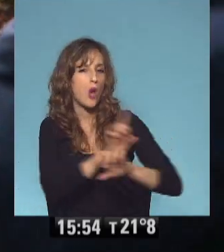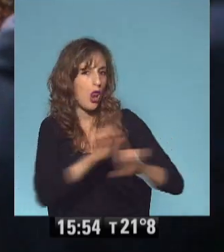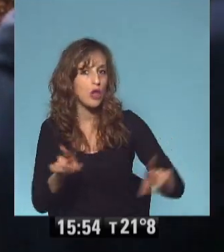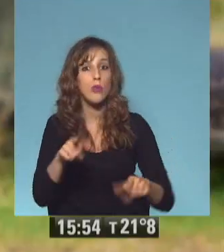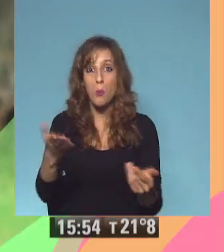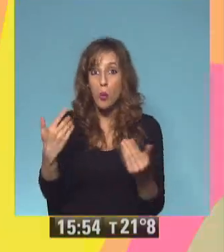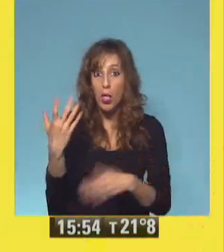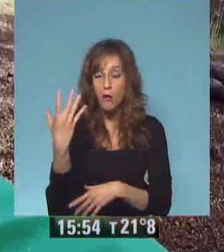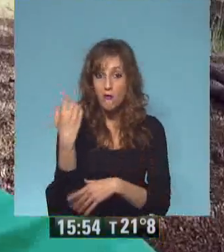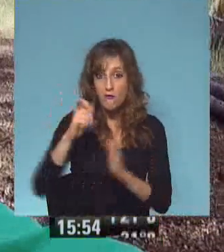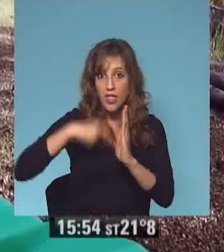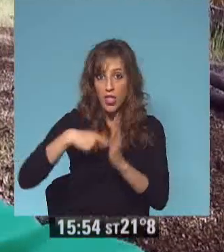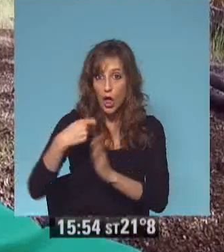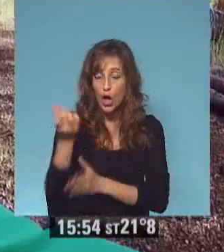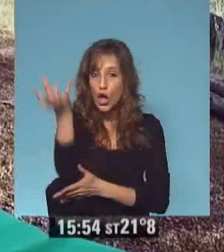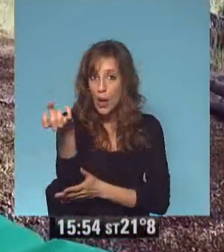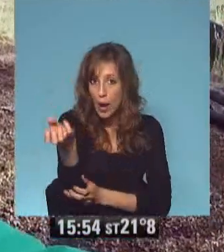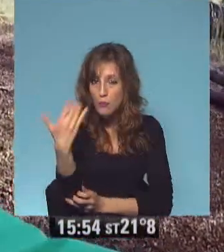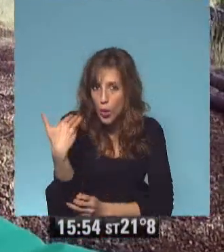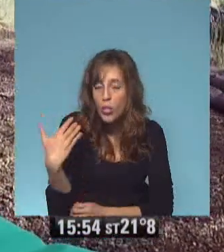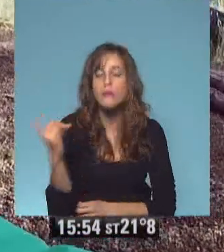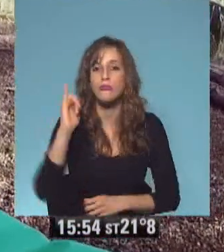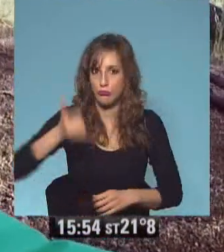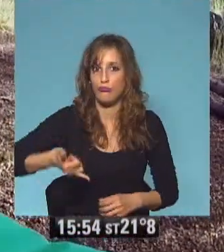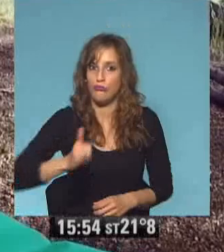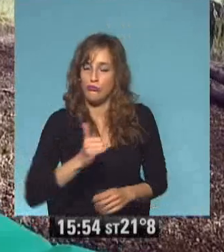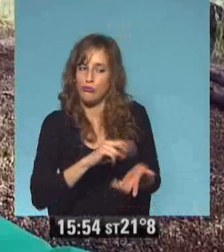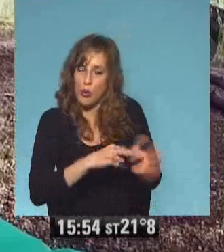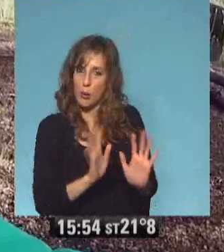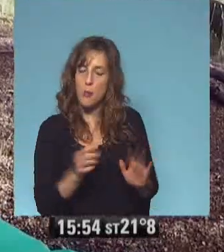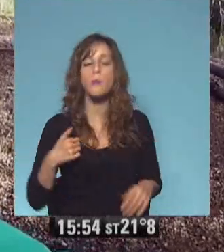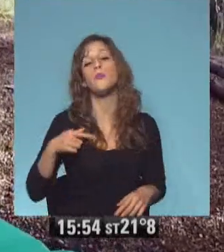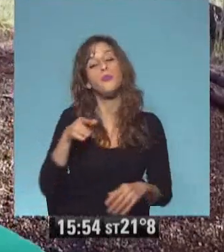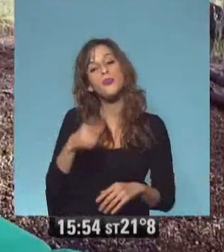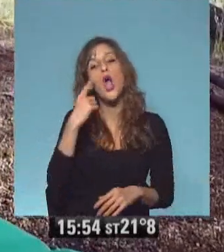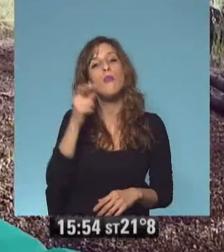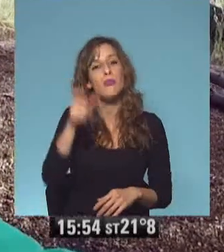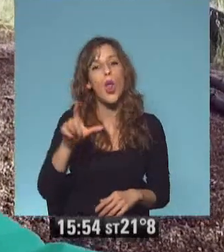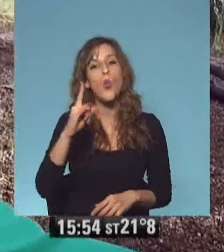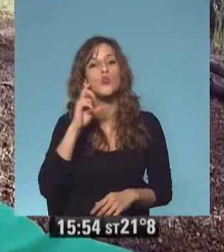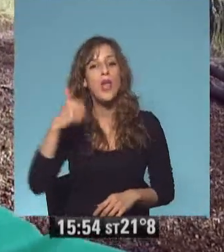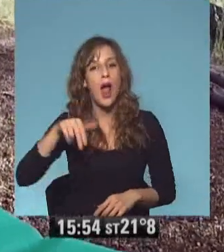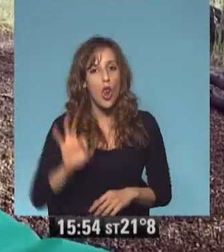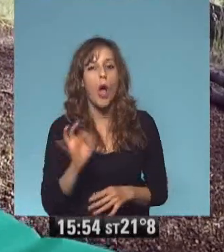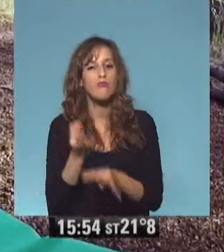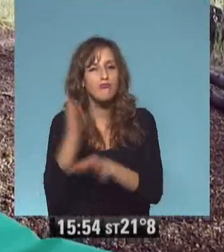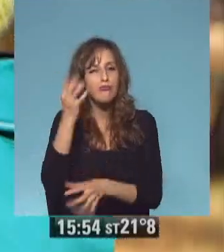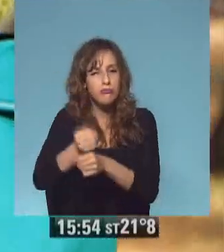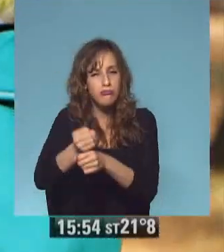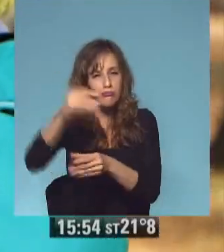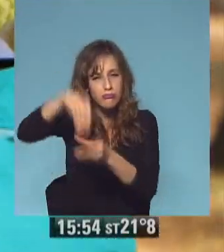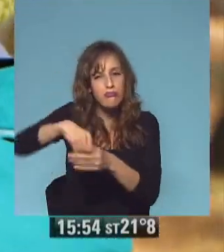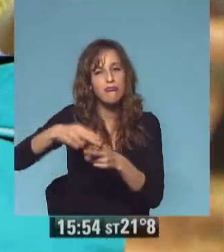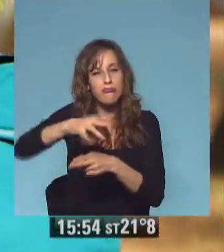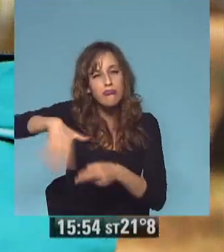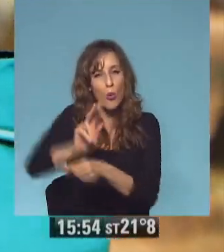contás? Sí, ningún problema Estamos con Luciano Guardaparque del Parque Nacional De Tierra del Fuego Que nos va a explicar ¿Qué hacer con la basura Cuando nos vamos de camping O